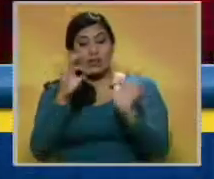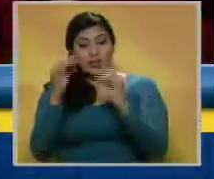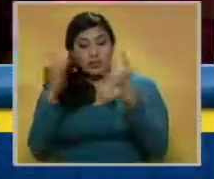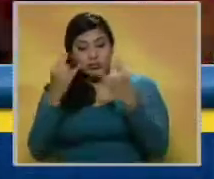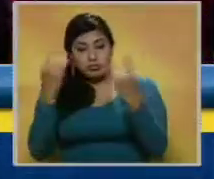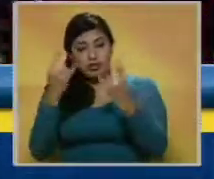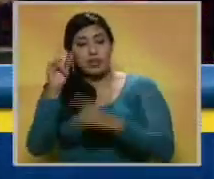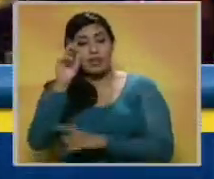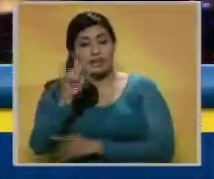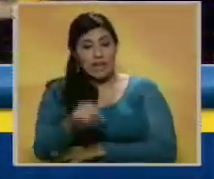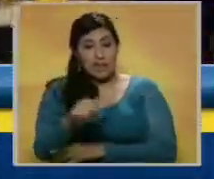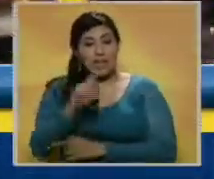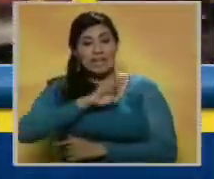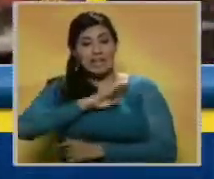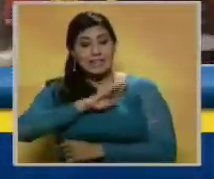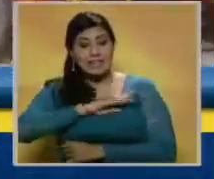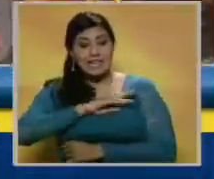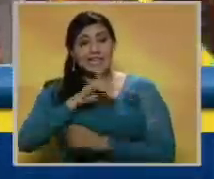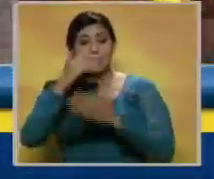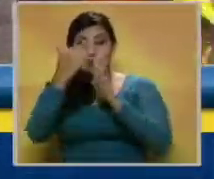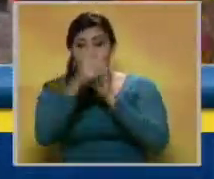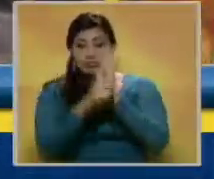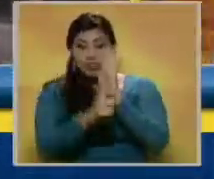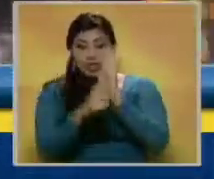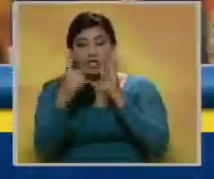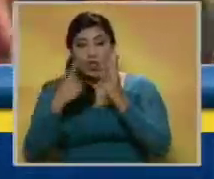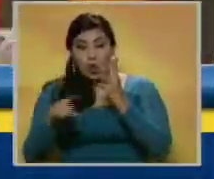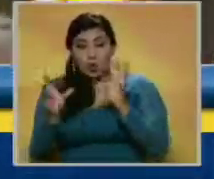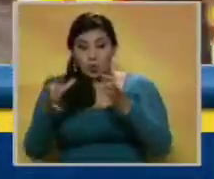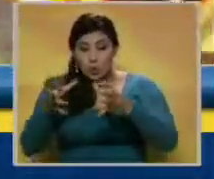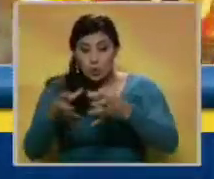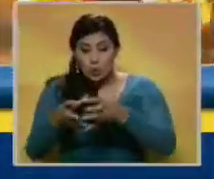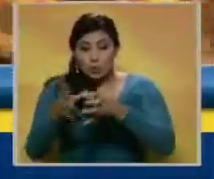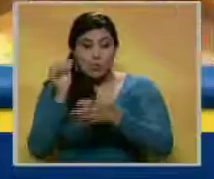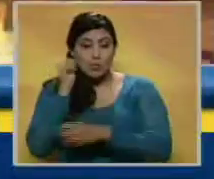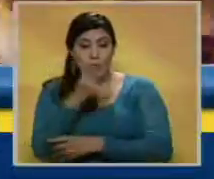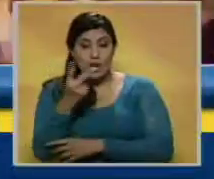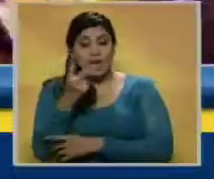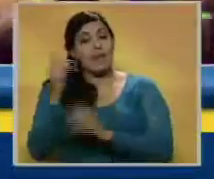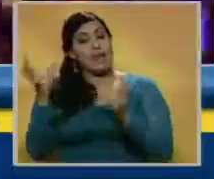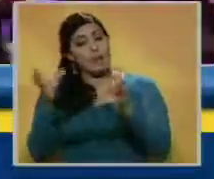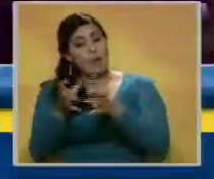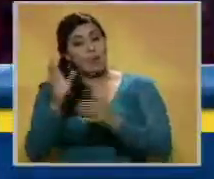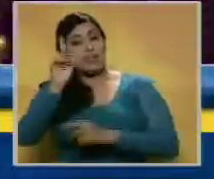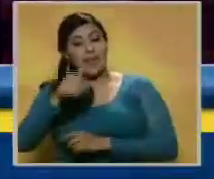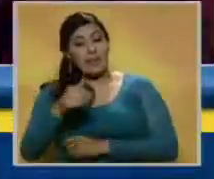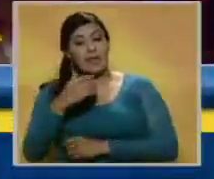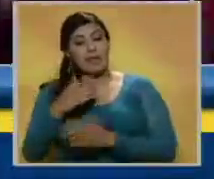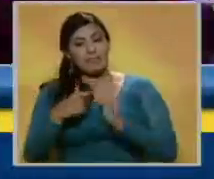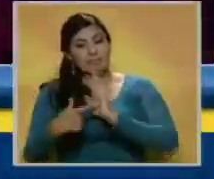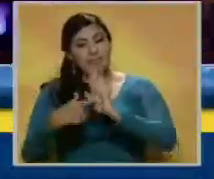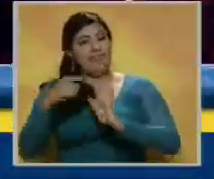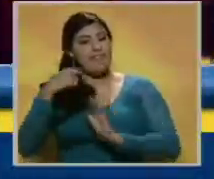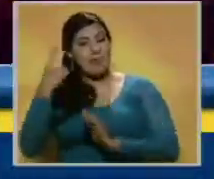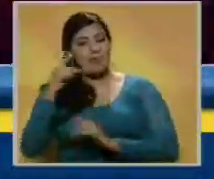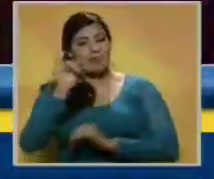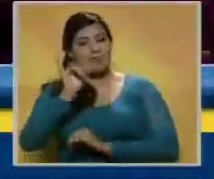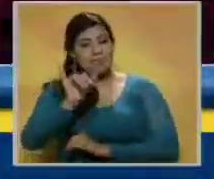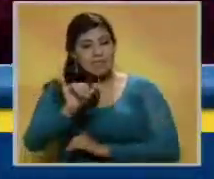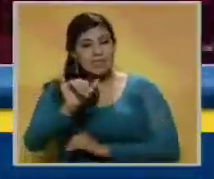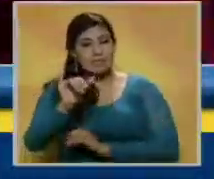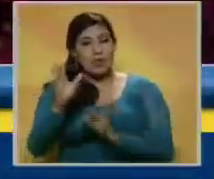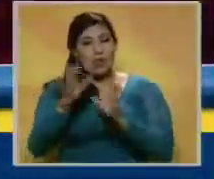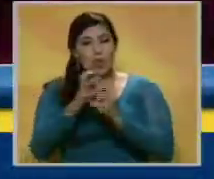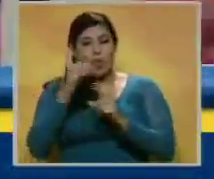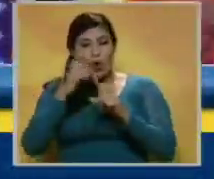Rock. También aparecen entre los nominados Maite Perroni y Silvia Navarro. En la categoría protagonista favorita y en el mismo rango,